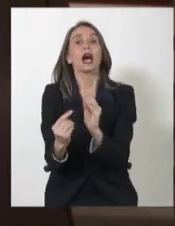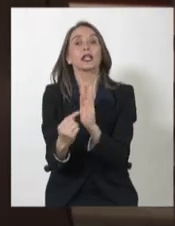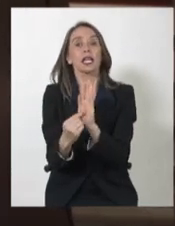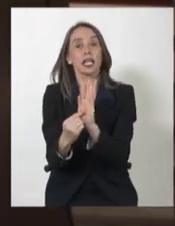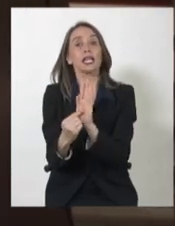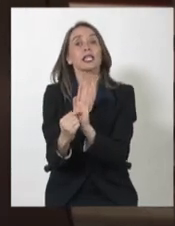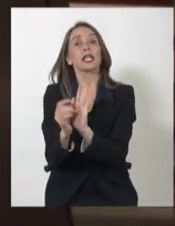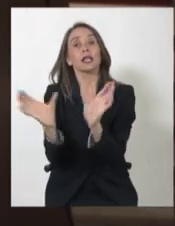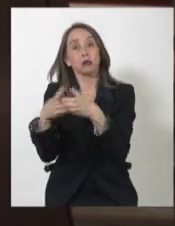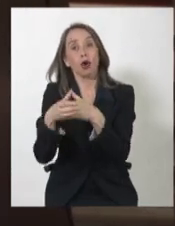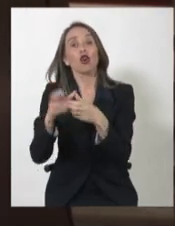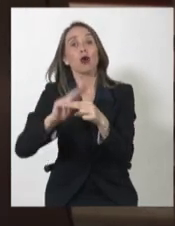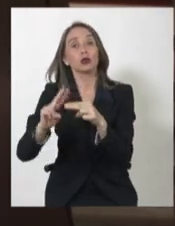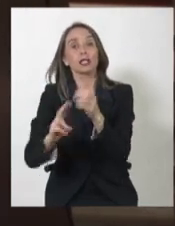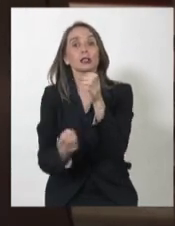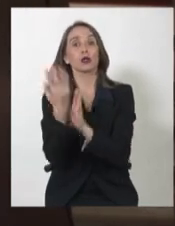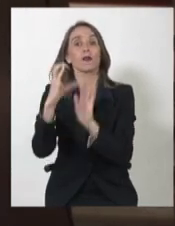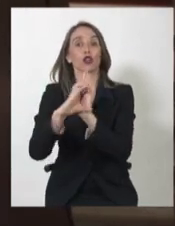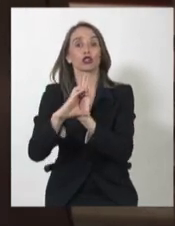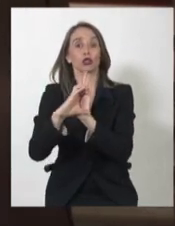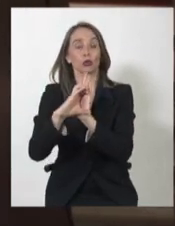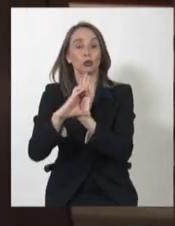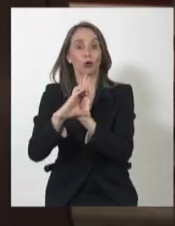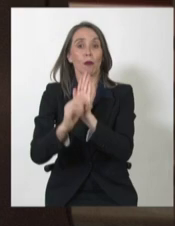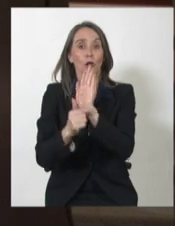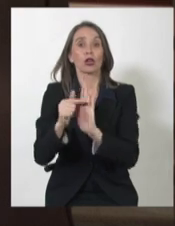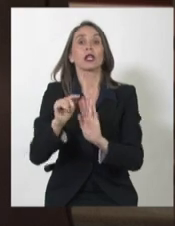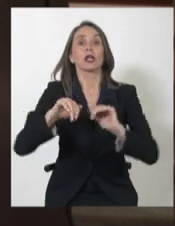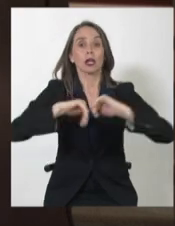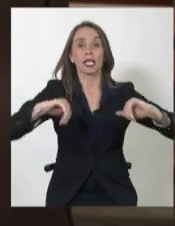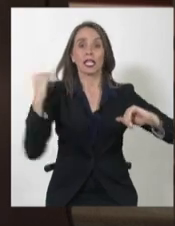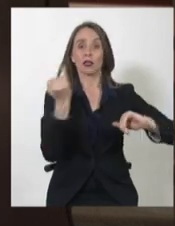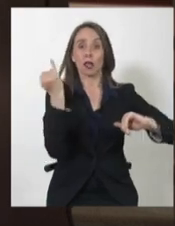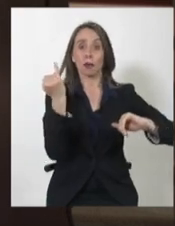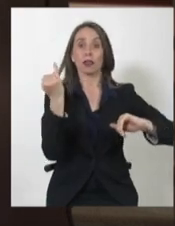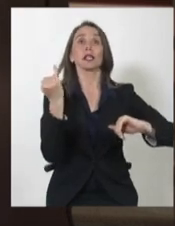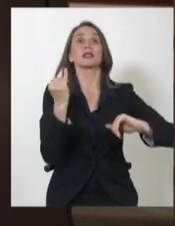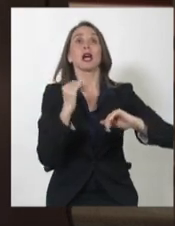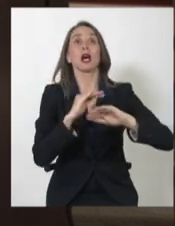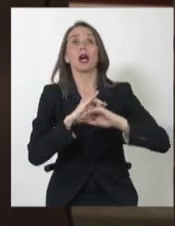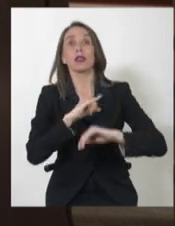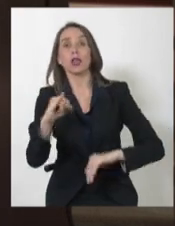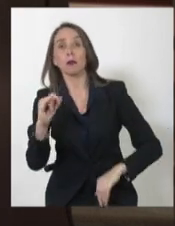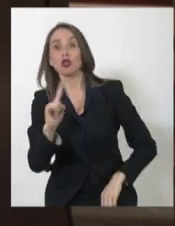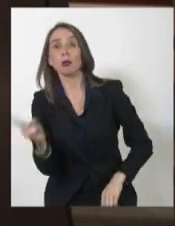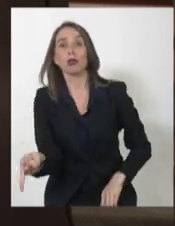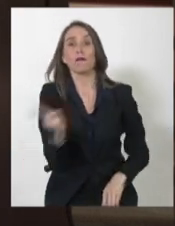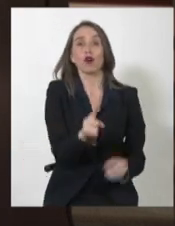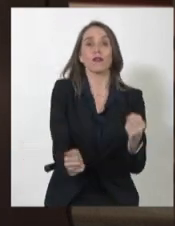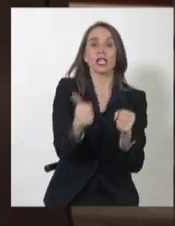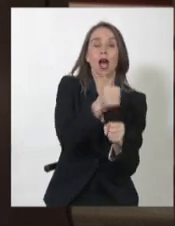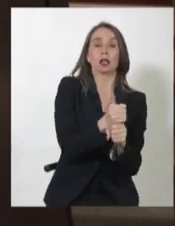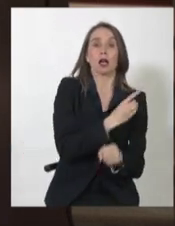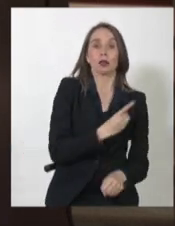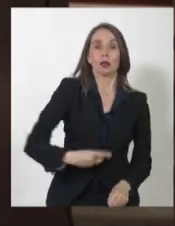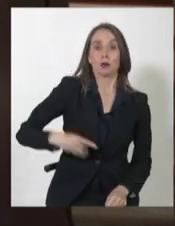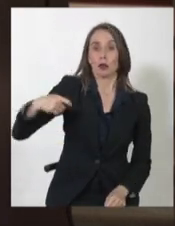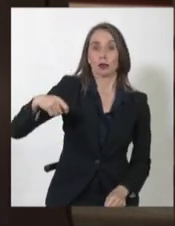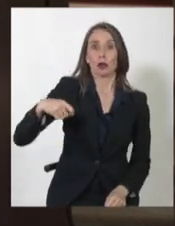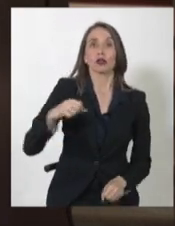y en consecuencia va a tener independencia. E incluso después no puede ese parlamentario volver